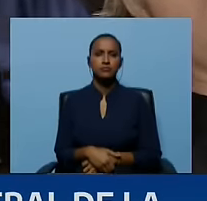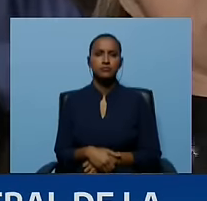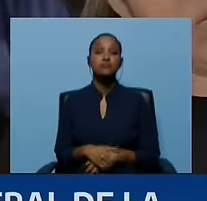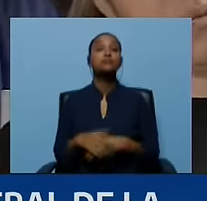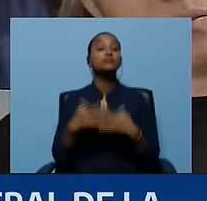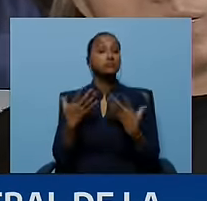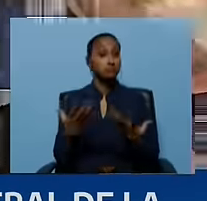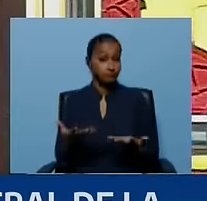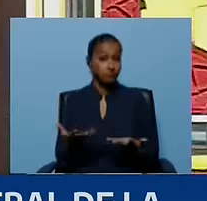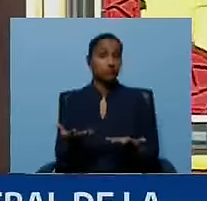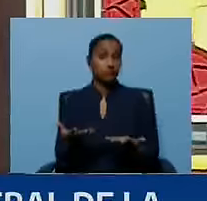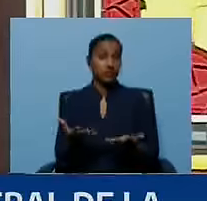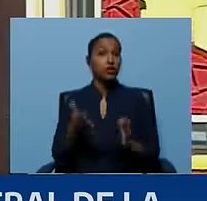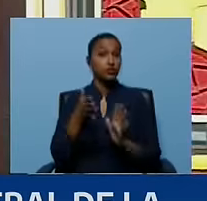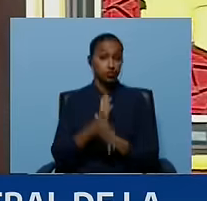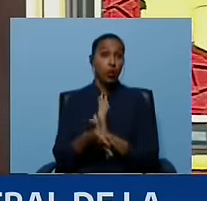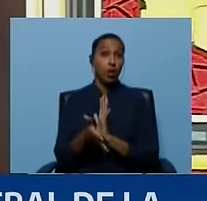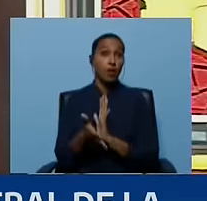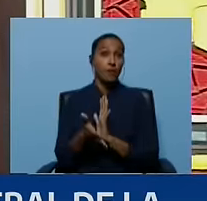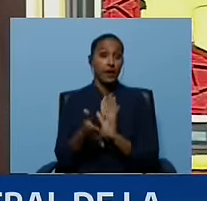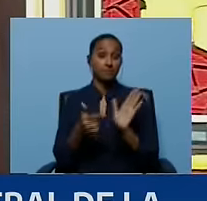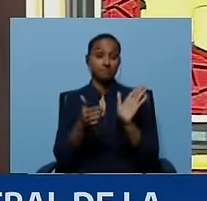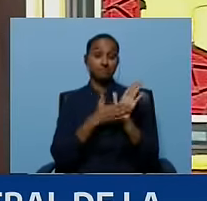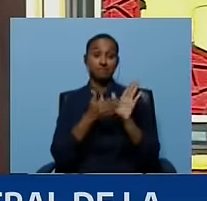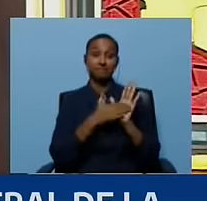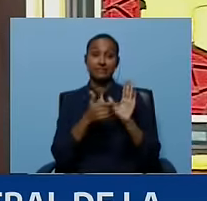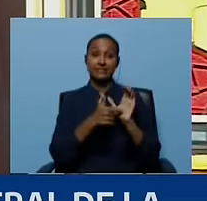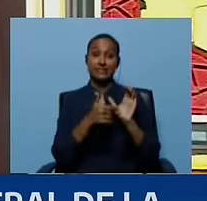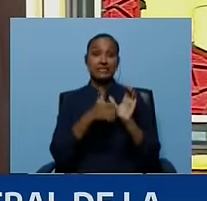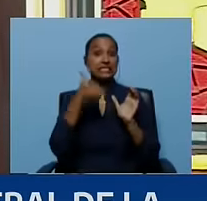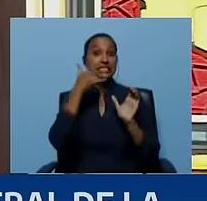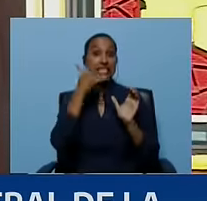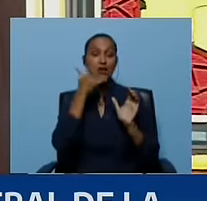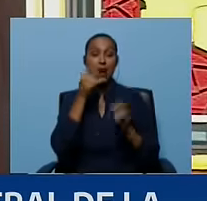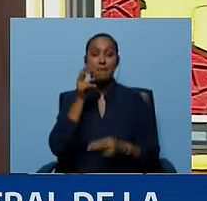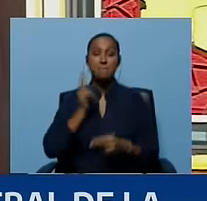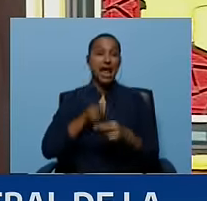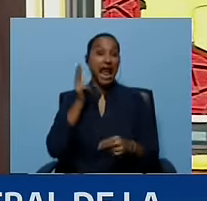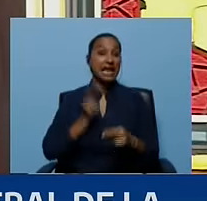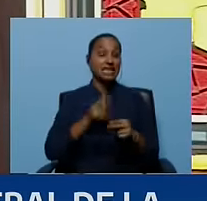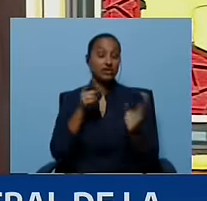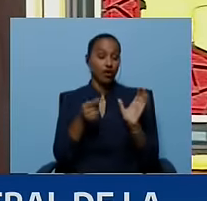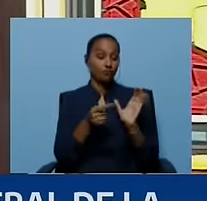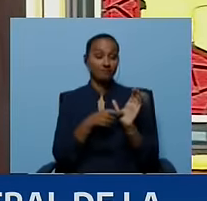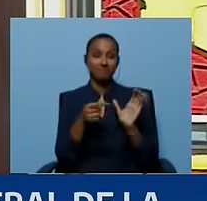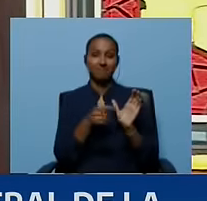estos aparatos. Ese es un tema de tema.